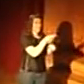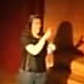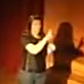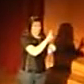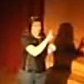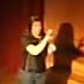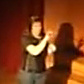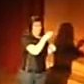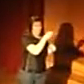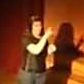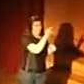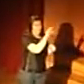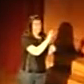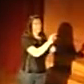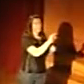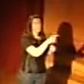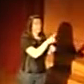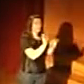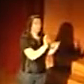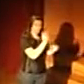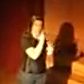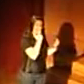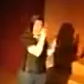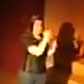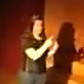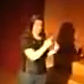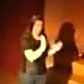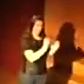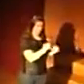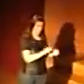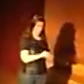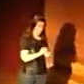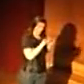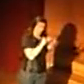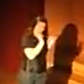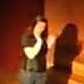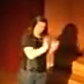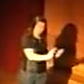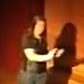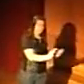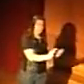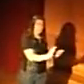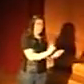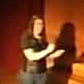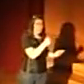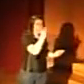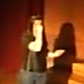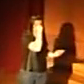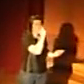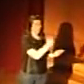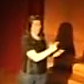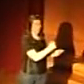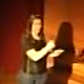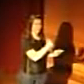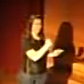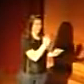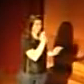es eh artista romántico de de pies a cabeza pero siempre es mucho más eh respetuoso o más fiel